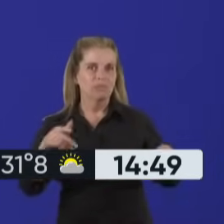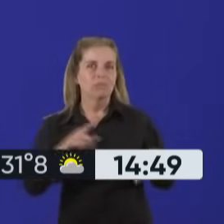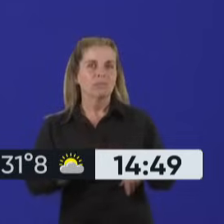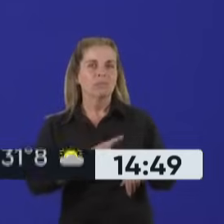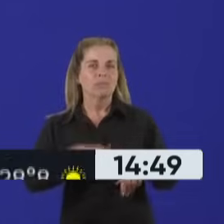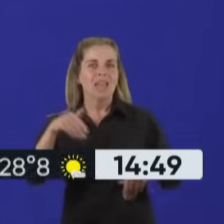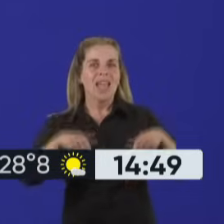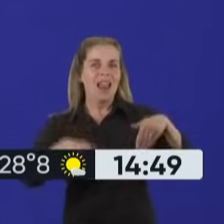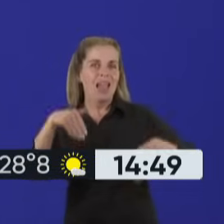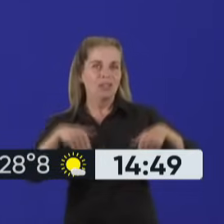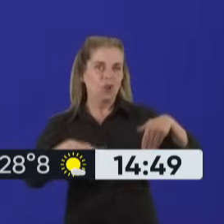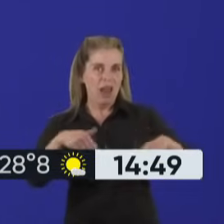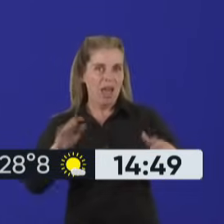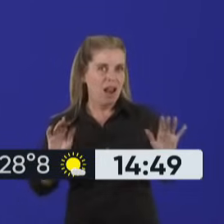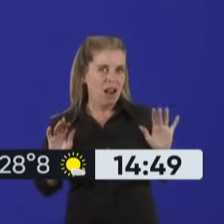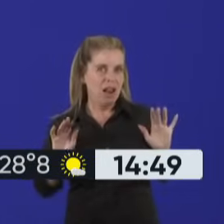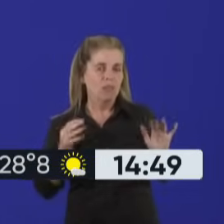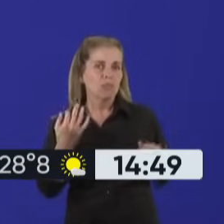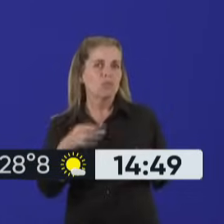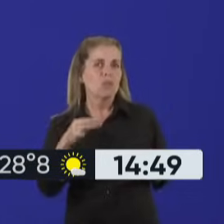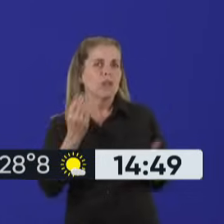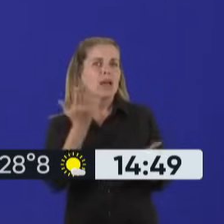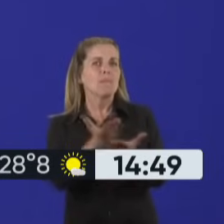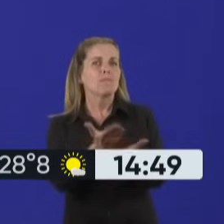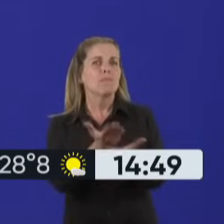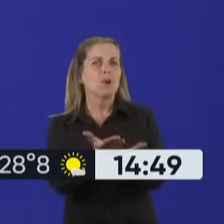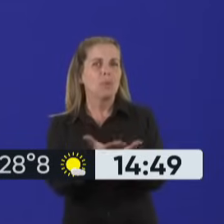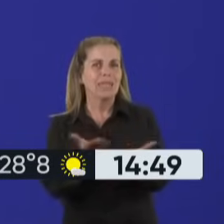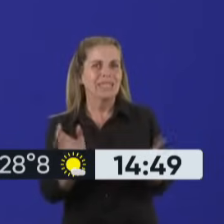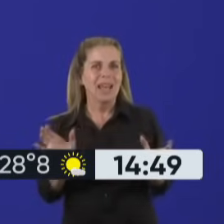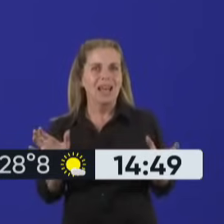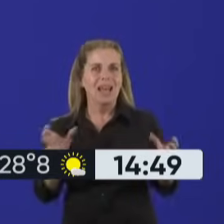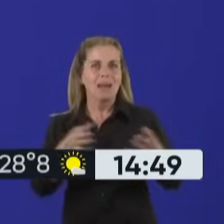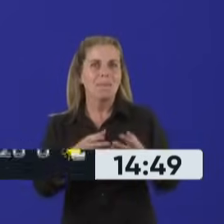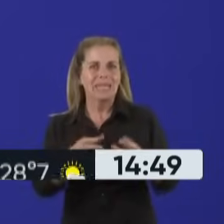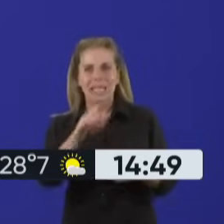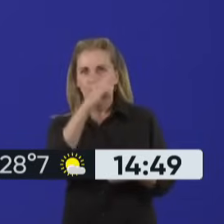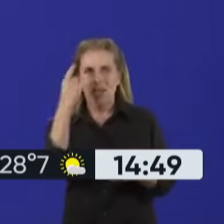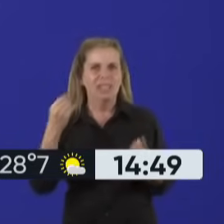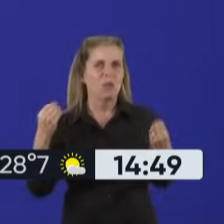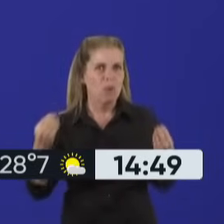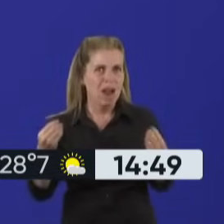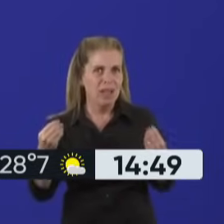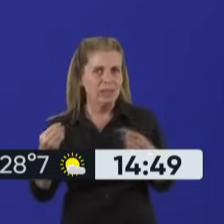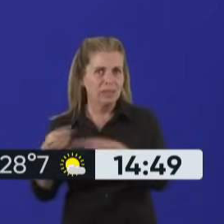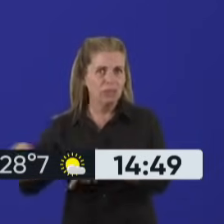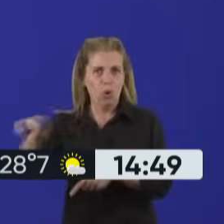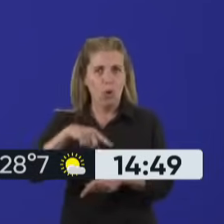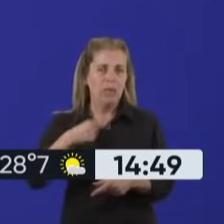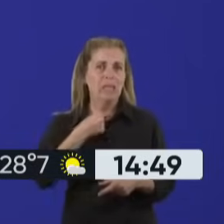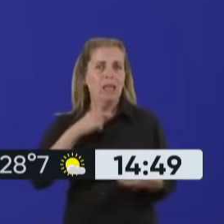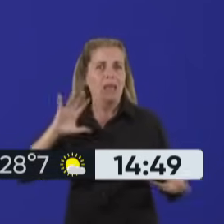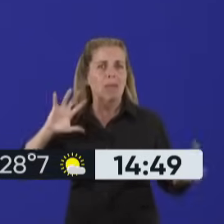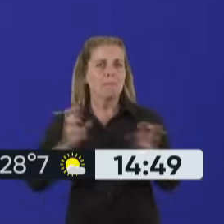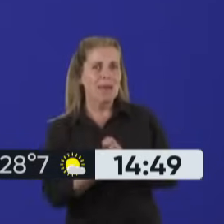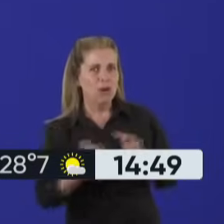digamos, y donde la única propuesta que tiene el Partido del Estado es destruir, porque la